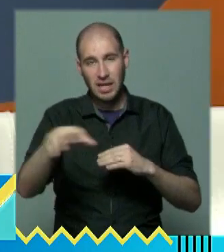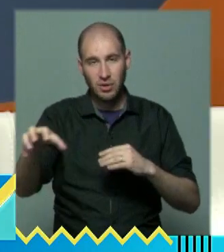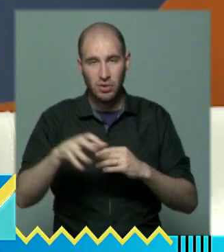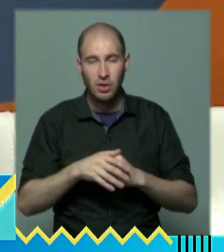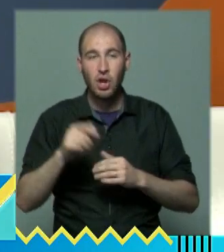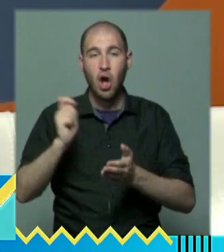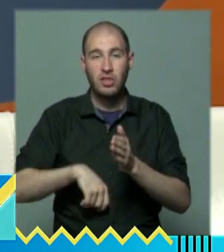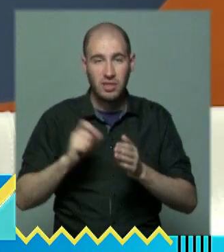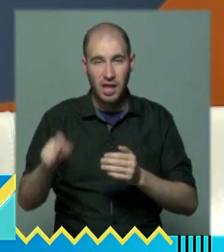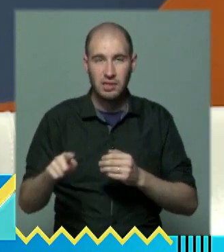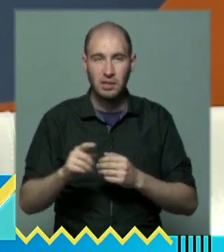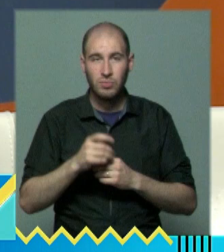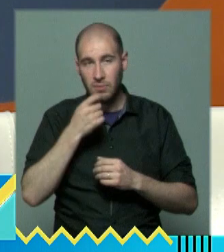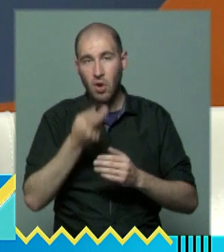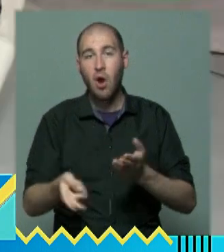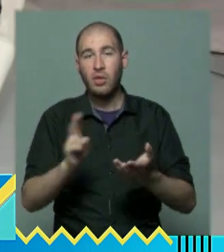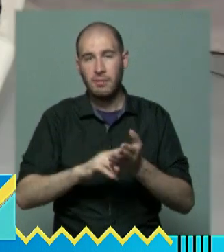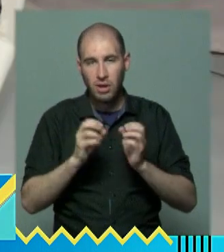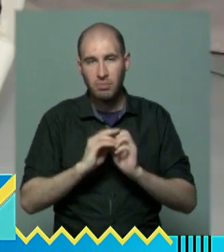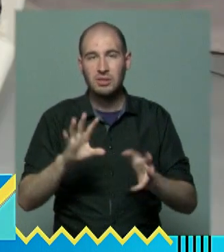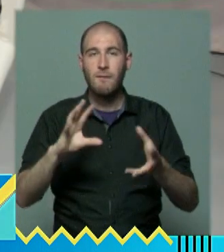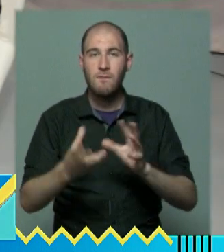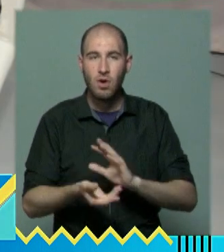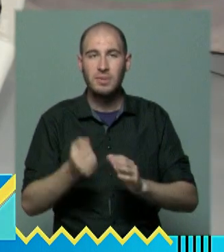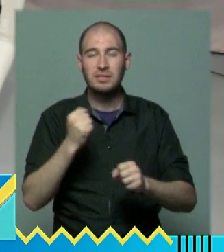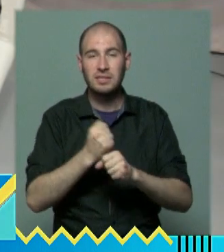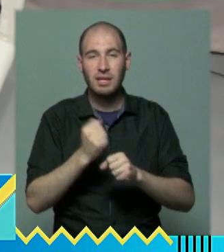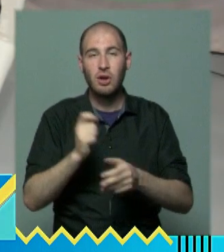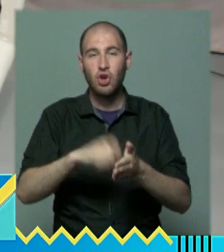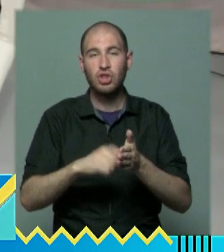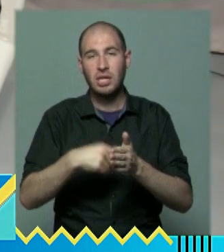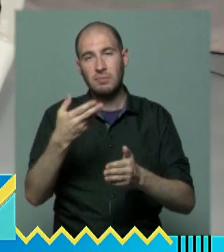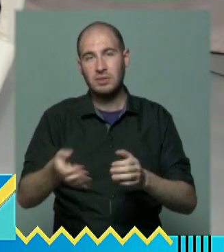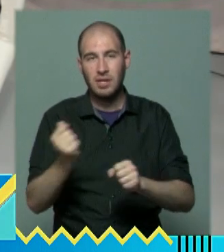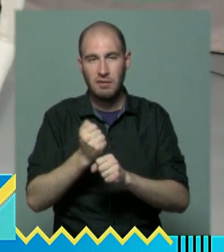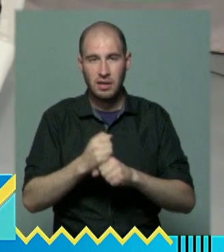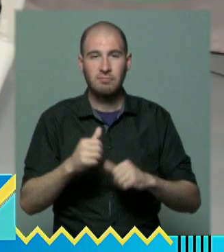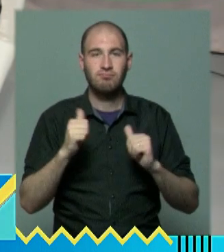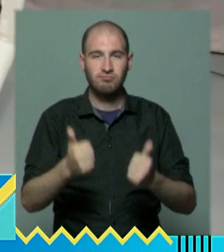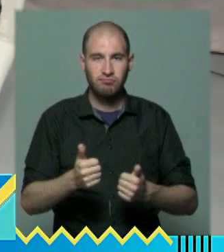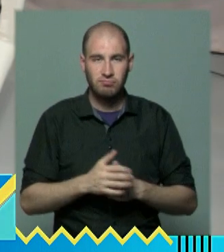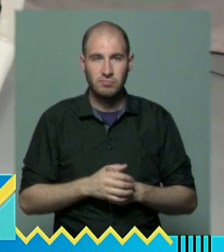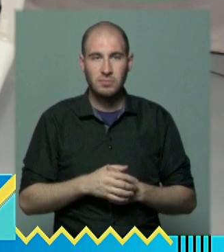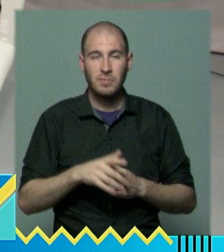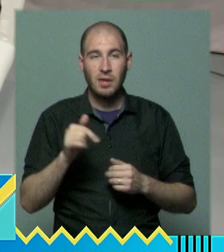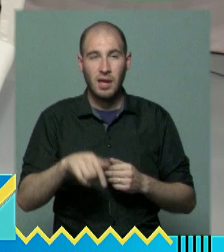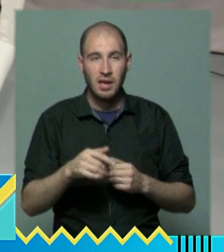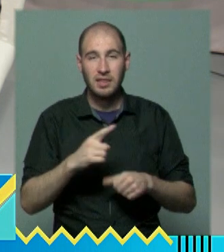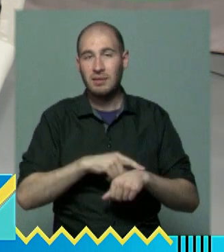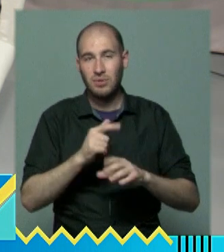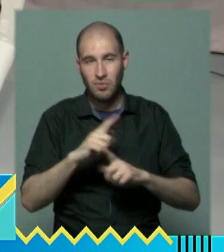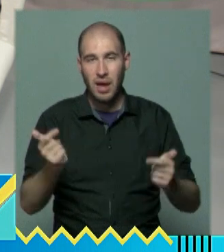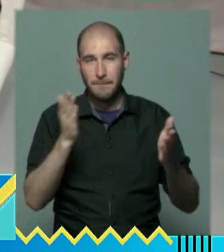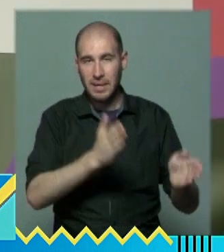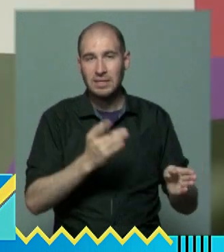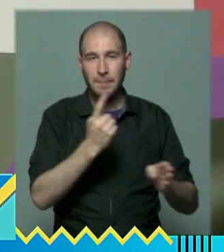que contrata, si no va a volver a aparecer esta forma precaria de contratar trabajadores. Bien, bueno, nos hemos quedado sin tiempo en este